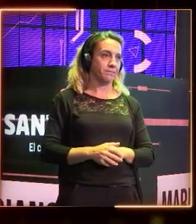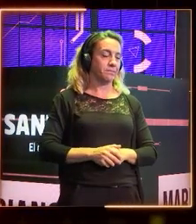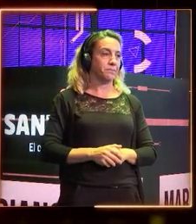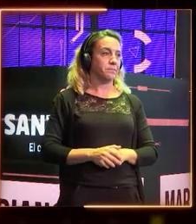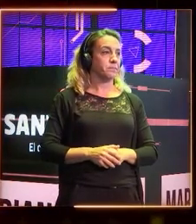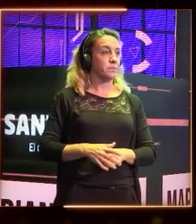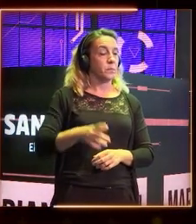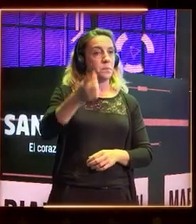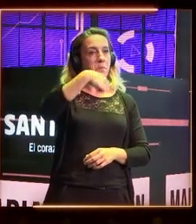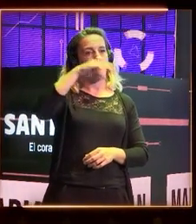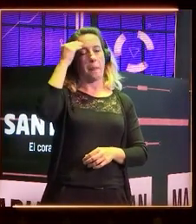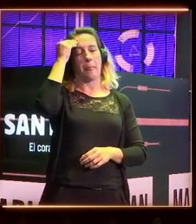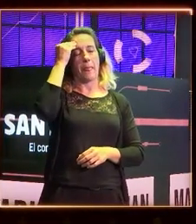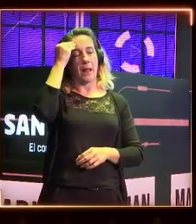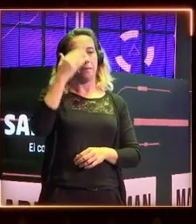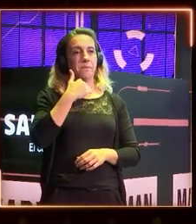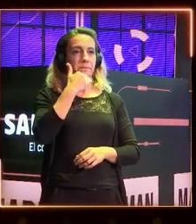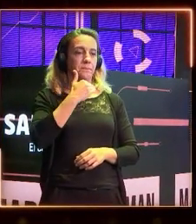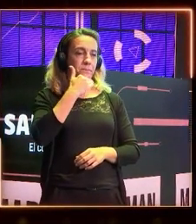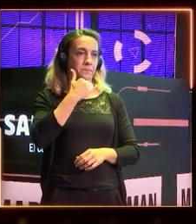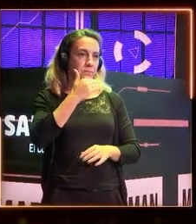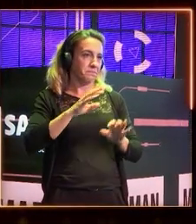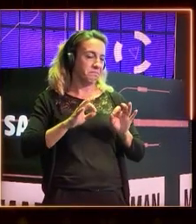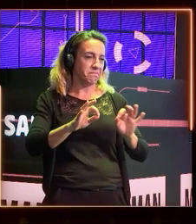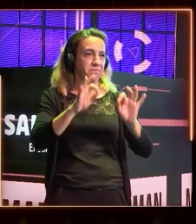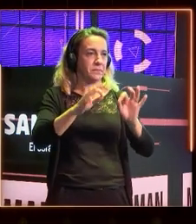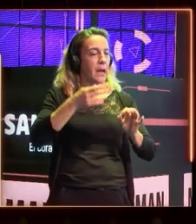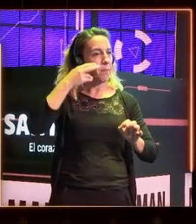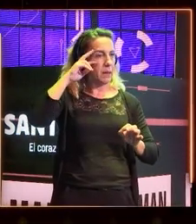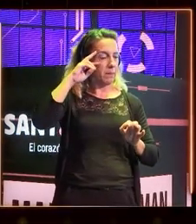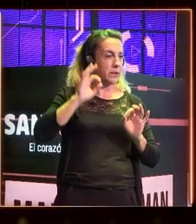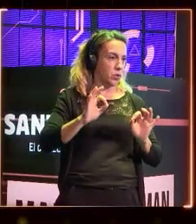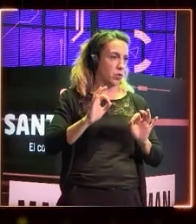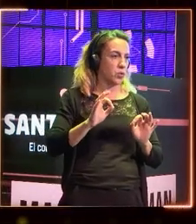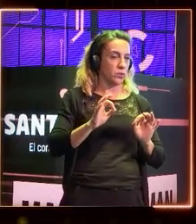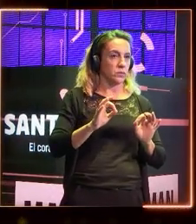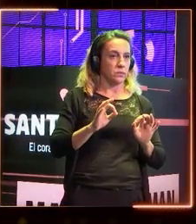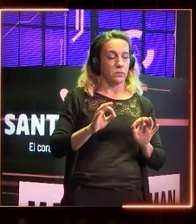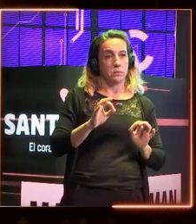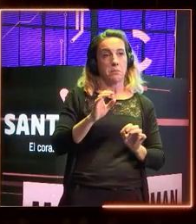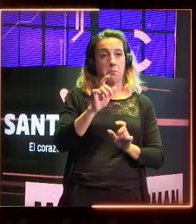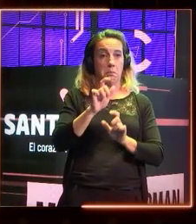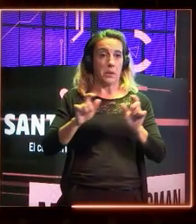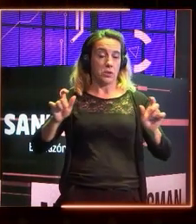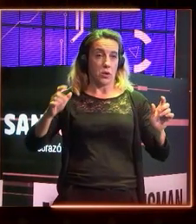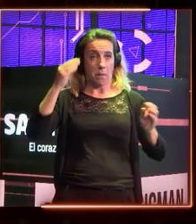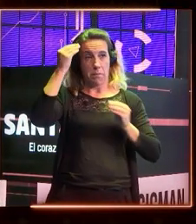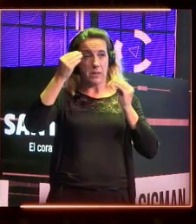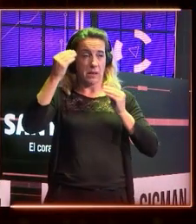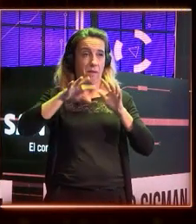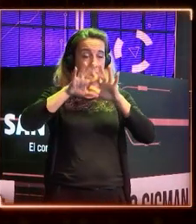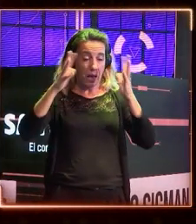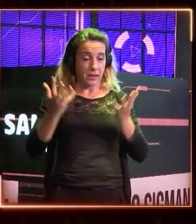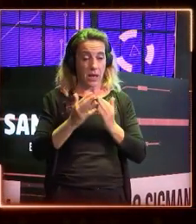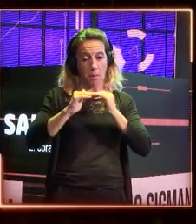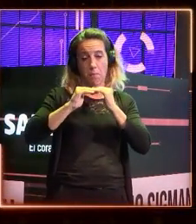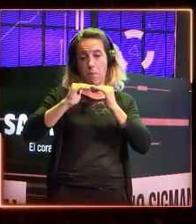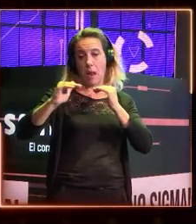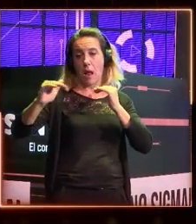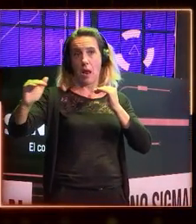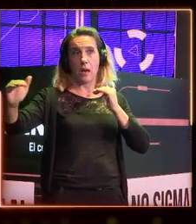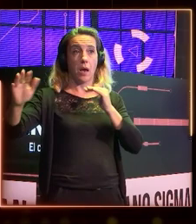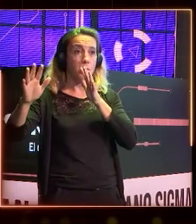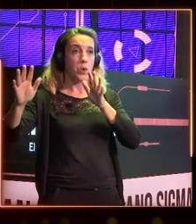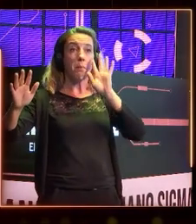ha sido ustedes podrán pensar que esto es algo particular de este experimento pero no lo es durante mucho tiempo la gente pensó que la tierra era plana porque la tierra parece